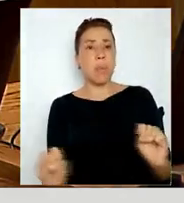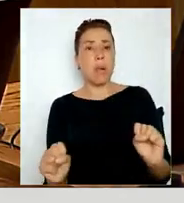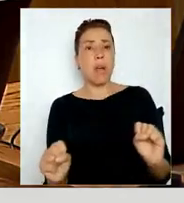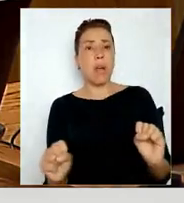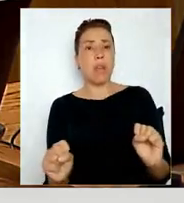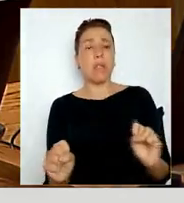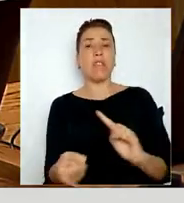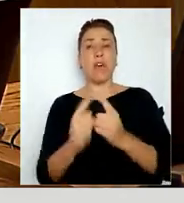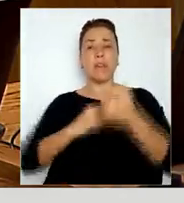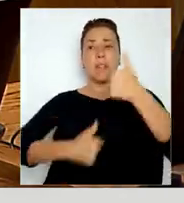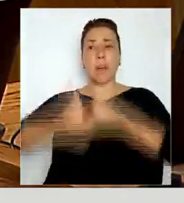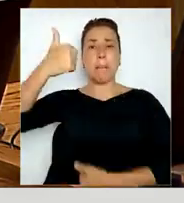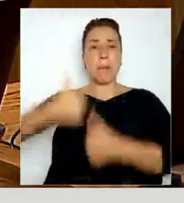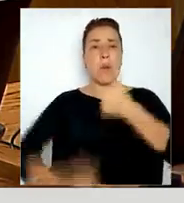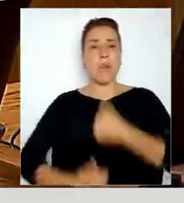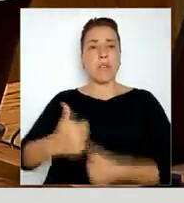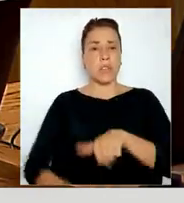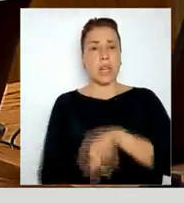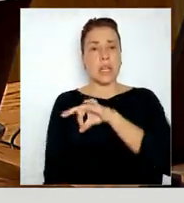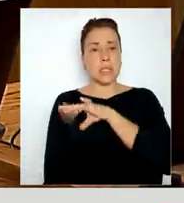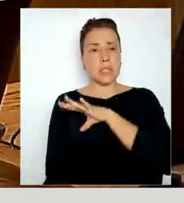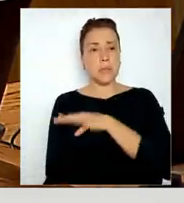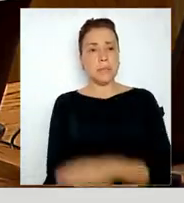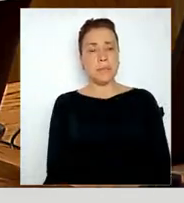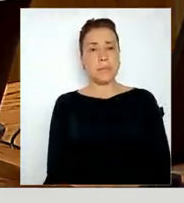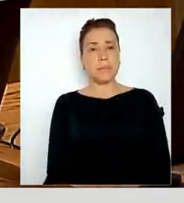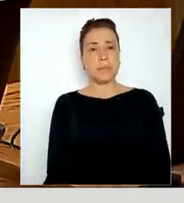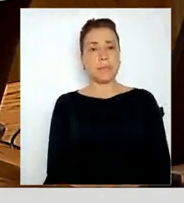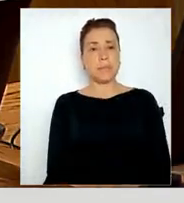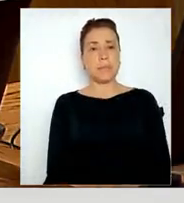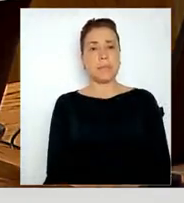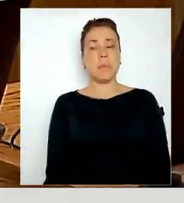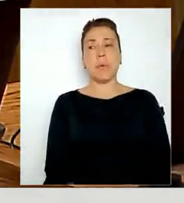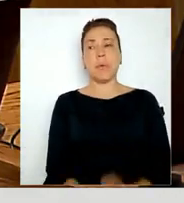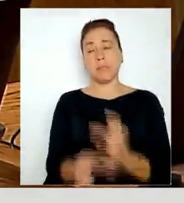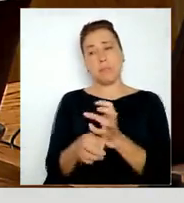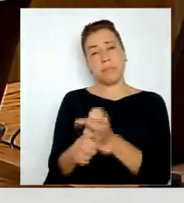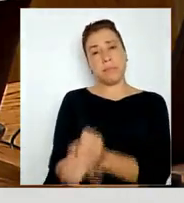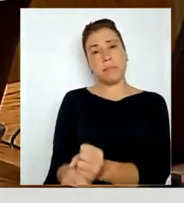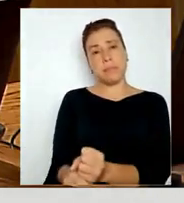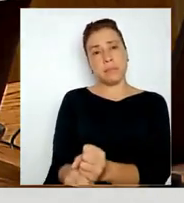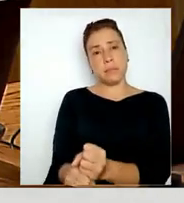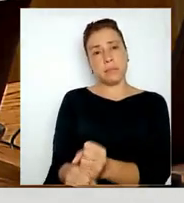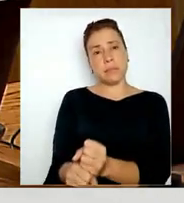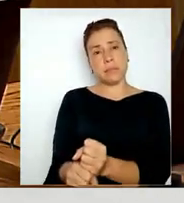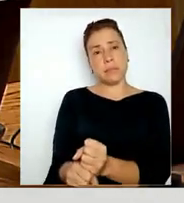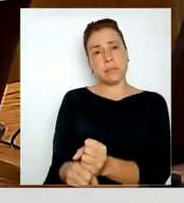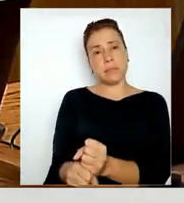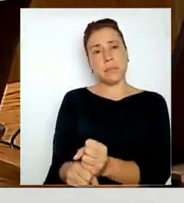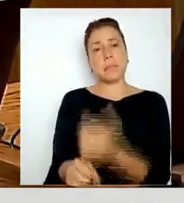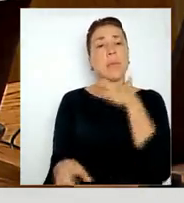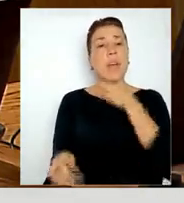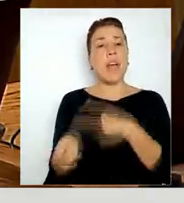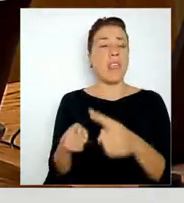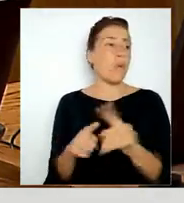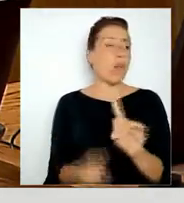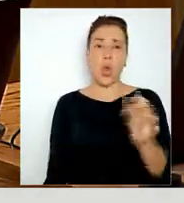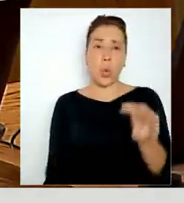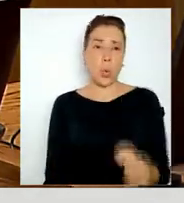Chile ser chantajeado sobre todo por las deudas no es justo